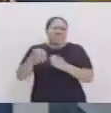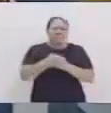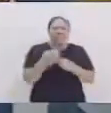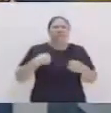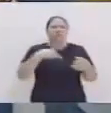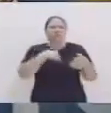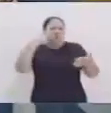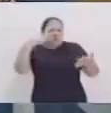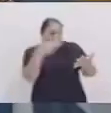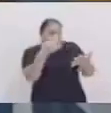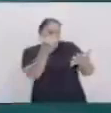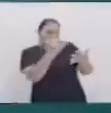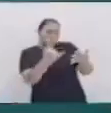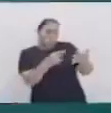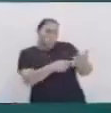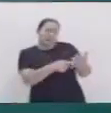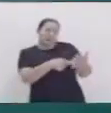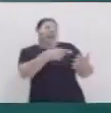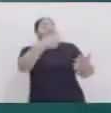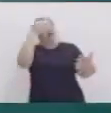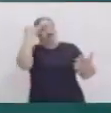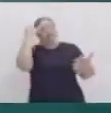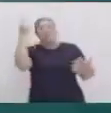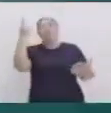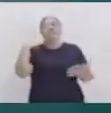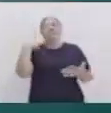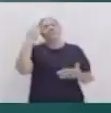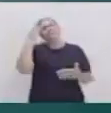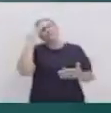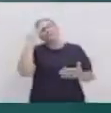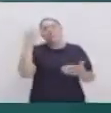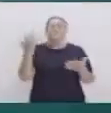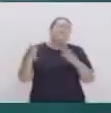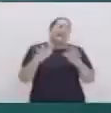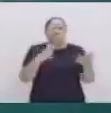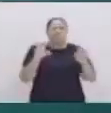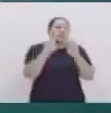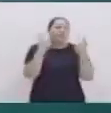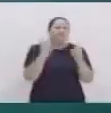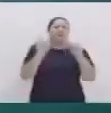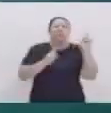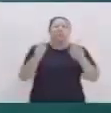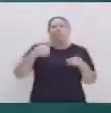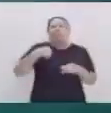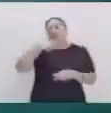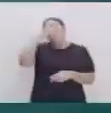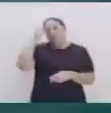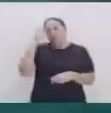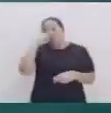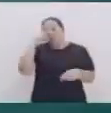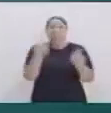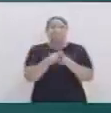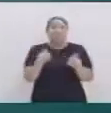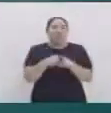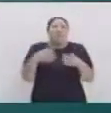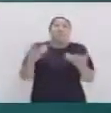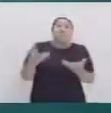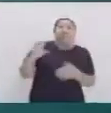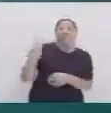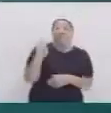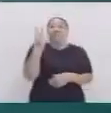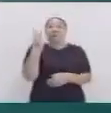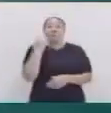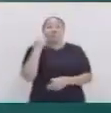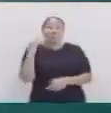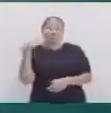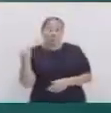las imágenes nos dan una idea de cuál va a ser el concepto que vamos a trabajar. Igual si estamos trabajando con un segundo idioma. Cuando trabajamos con